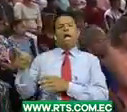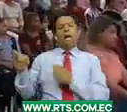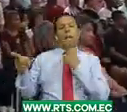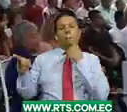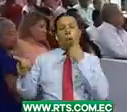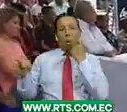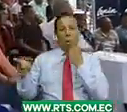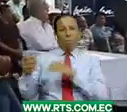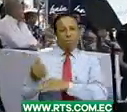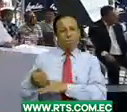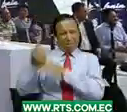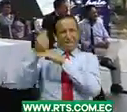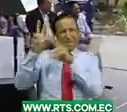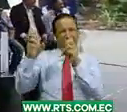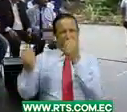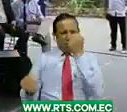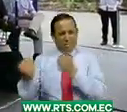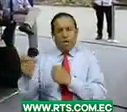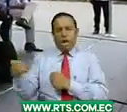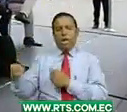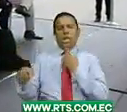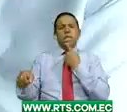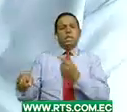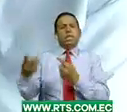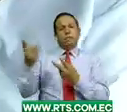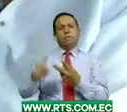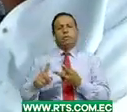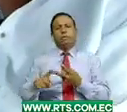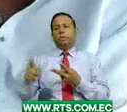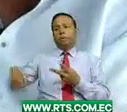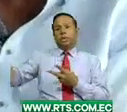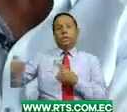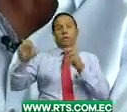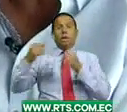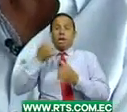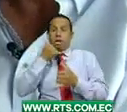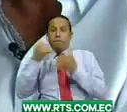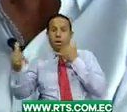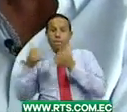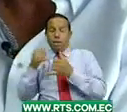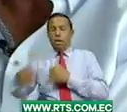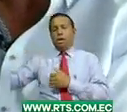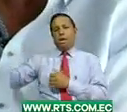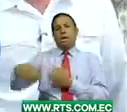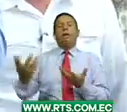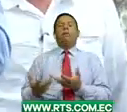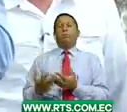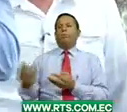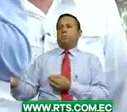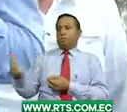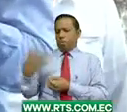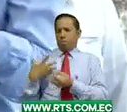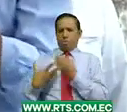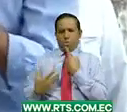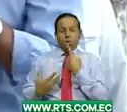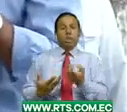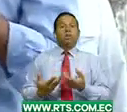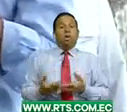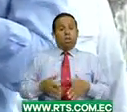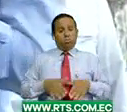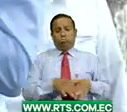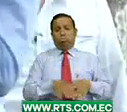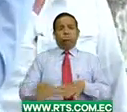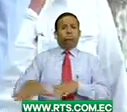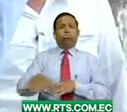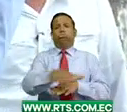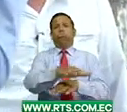Obras Públicas, Gabriel Martínez, y también el titular de la cartera de telecomunicaciones, Andrés Michelena. Para tener carreteras seguras,